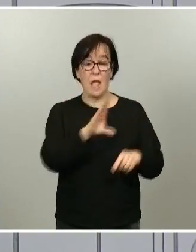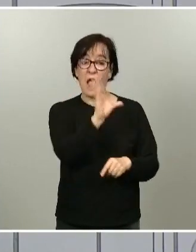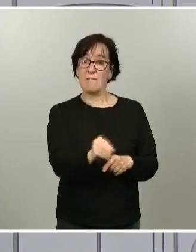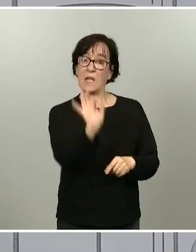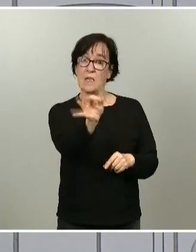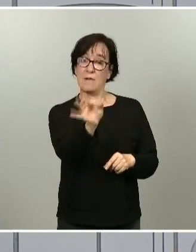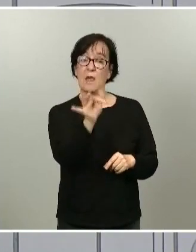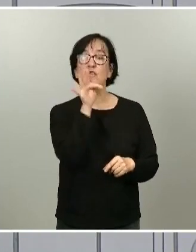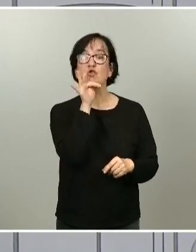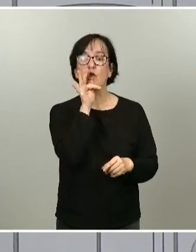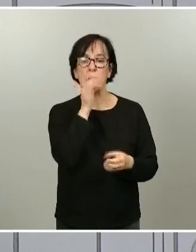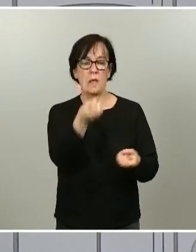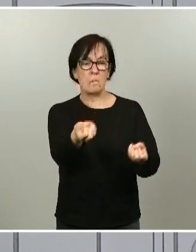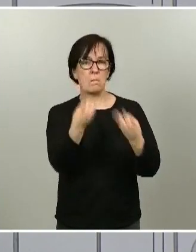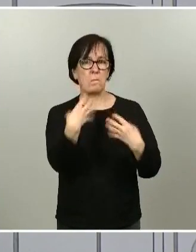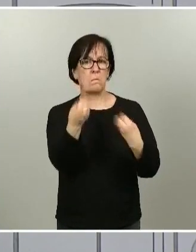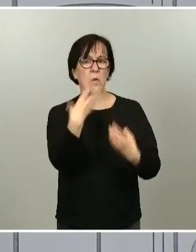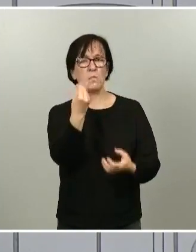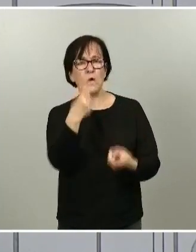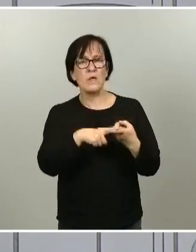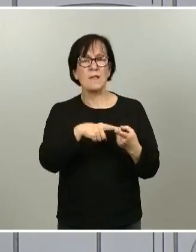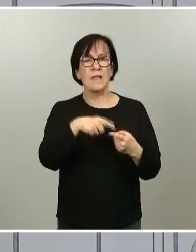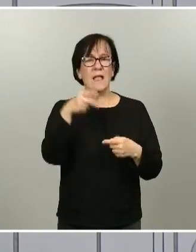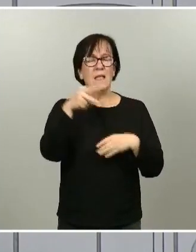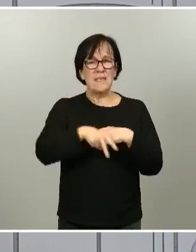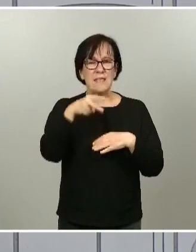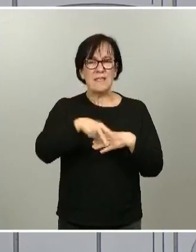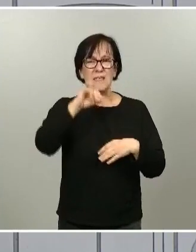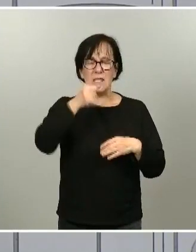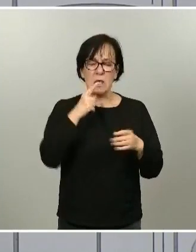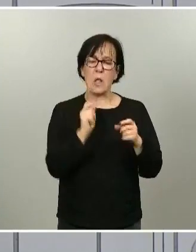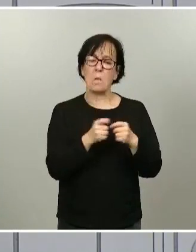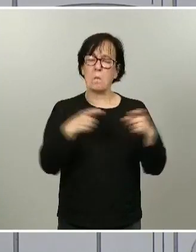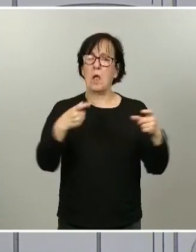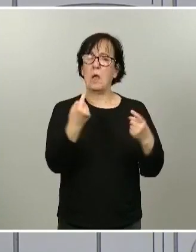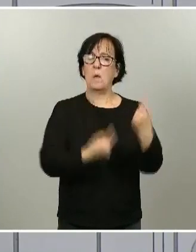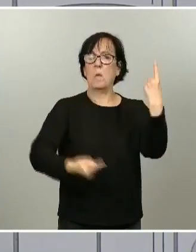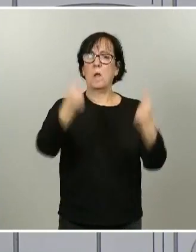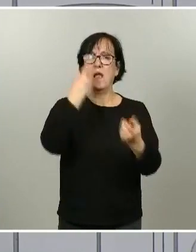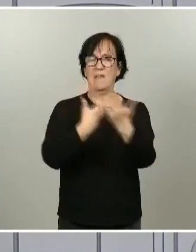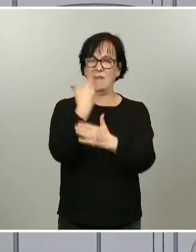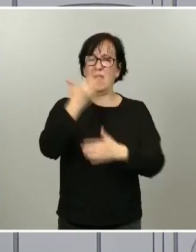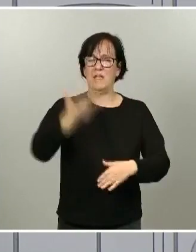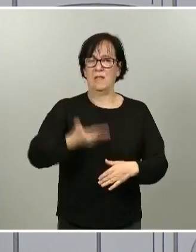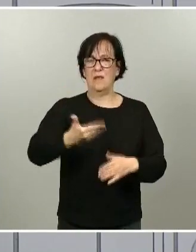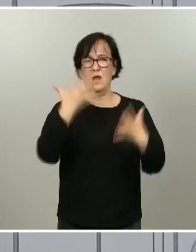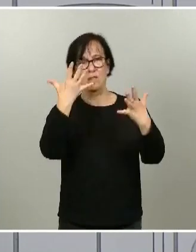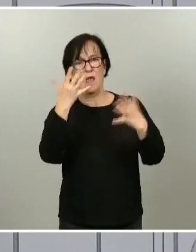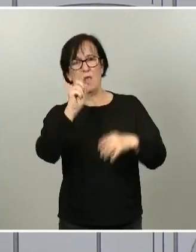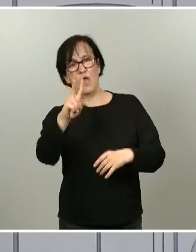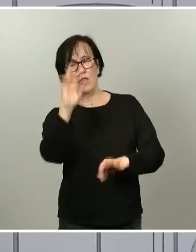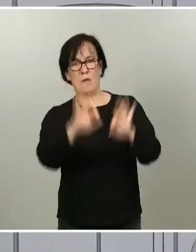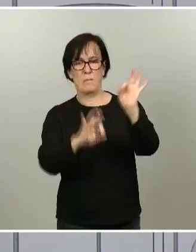están notificando demasiados casos. Sabemos que Nigeria ha tenido incrementos en algunos días muy importantes, de hasta el 10-12%